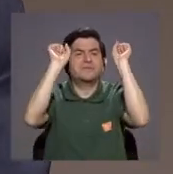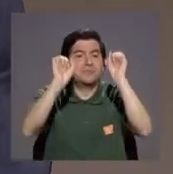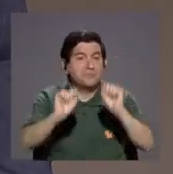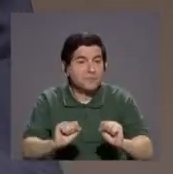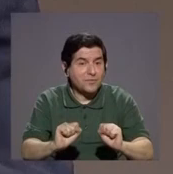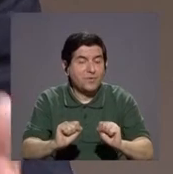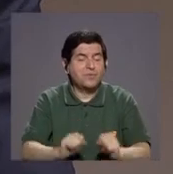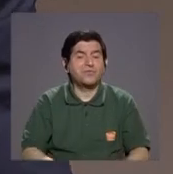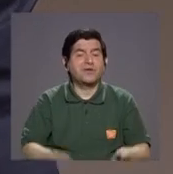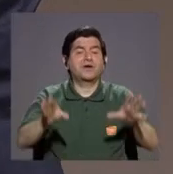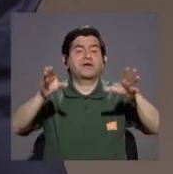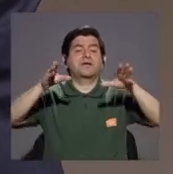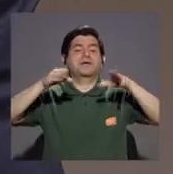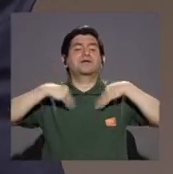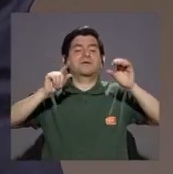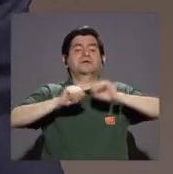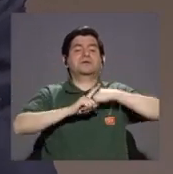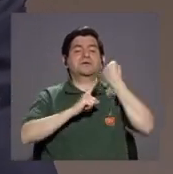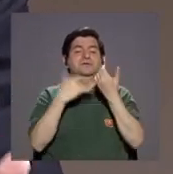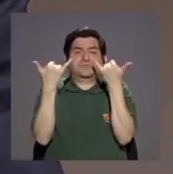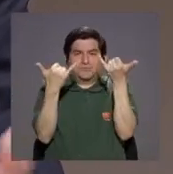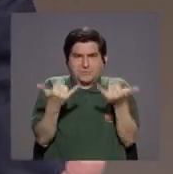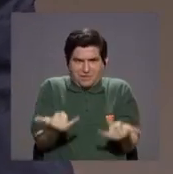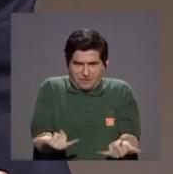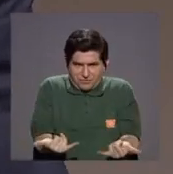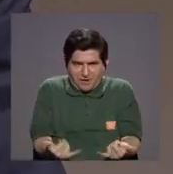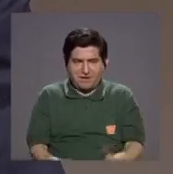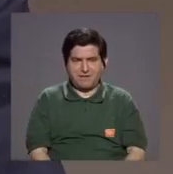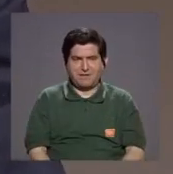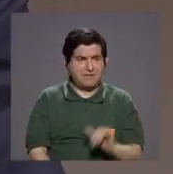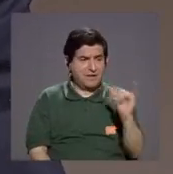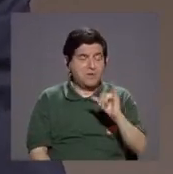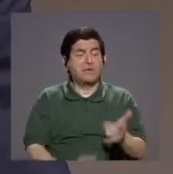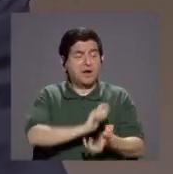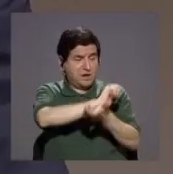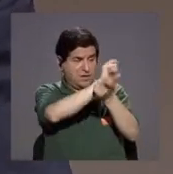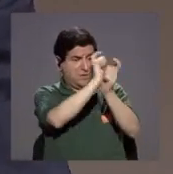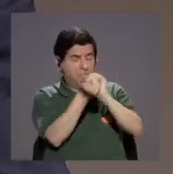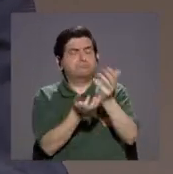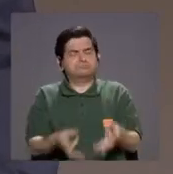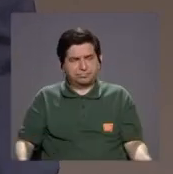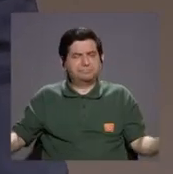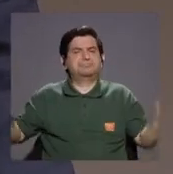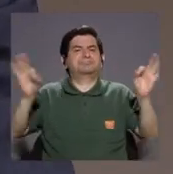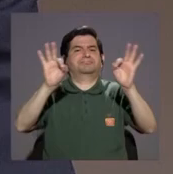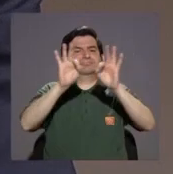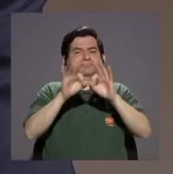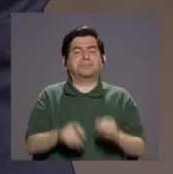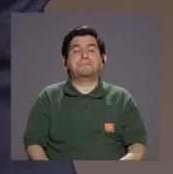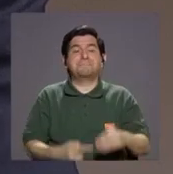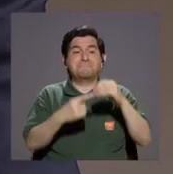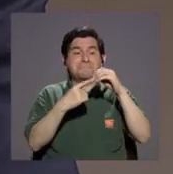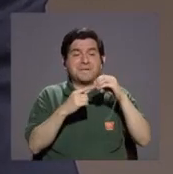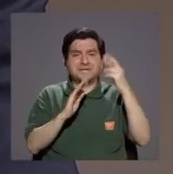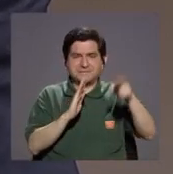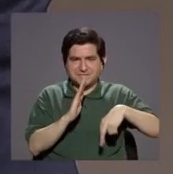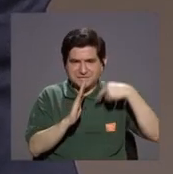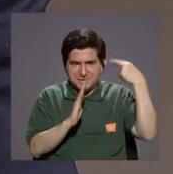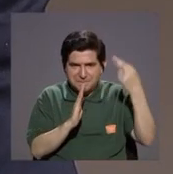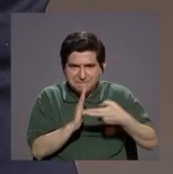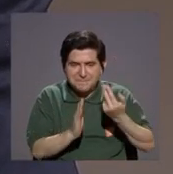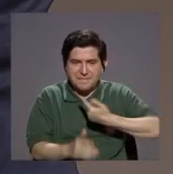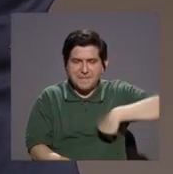adaptarse a la sociedad de hoy en día que es una sociedad que también va cambiando es importantísimo y ese es el principal rol que